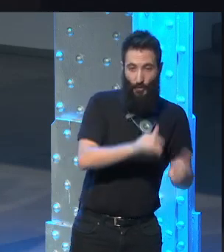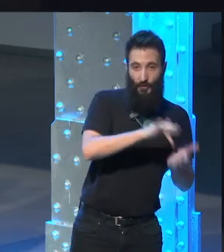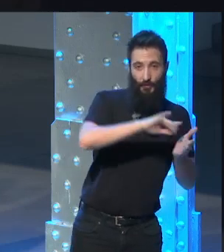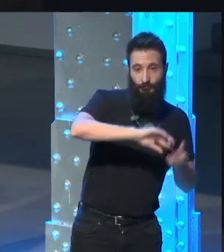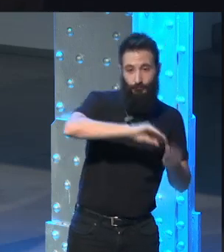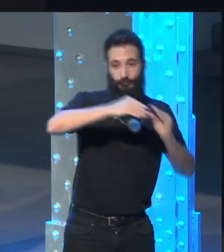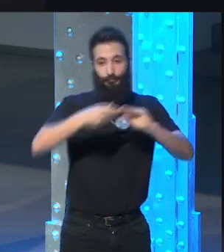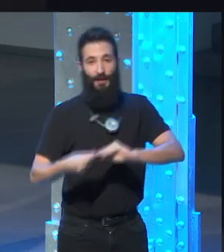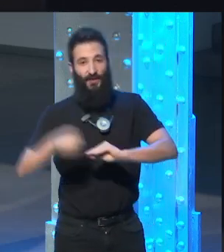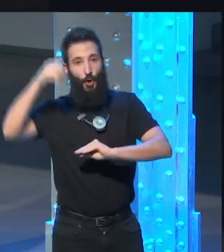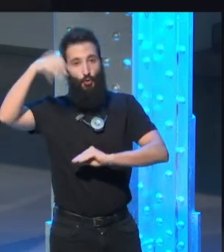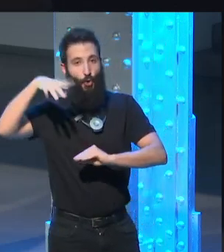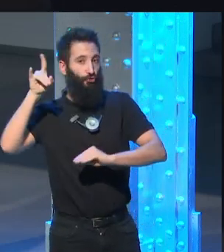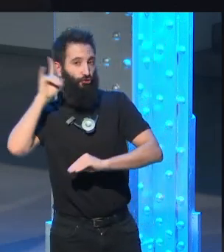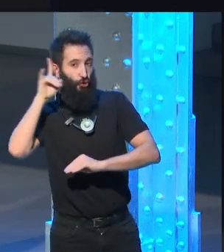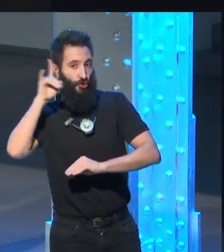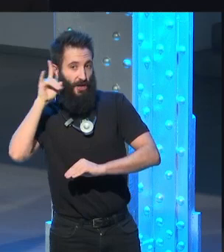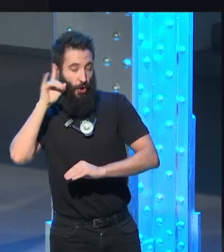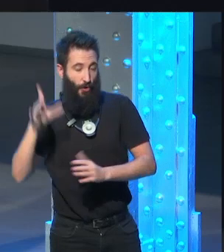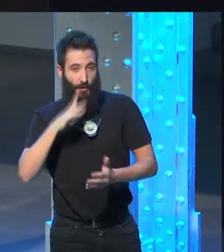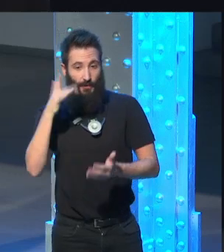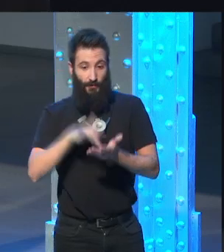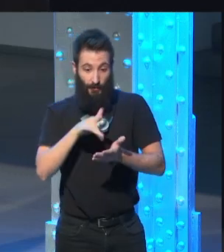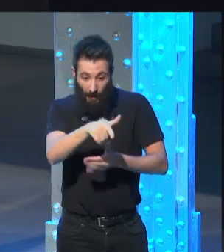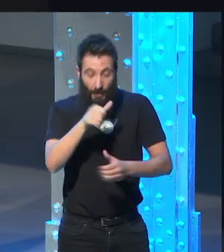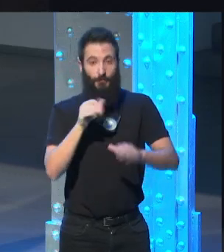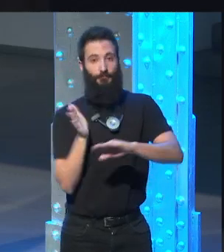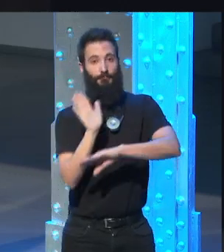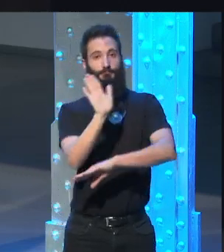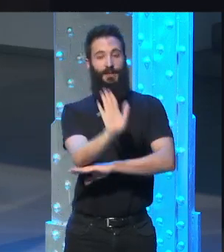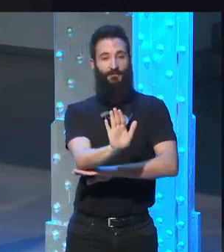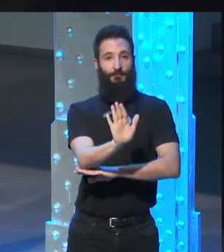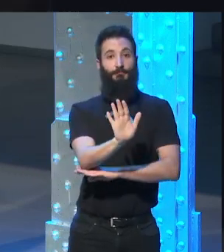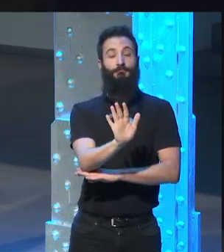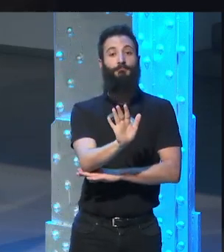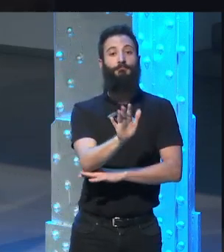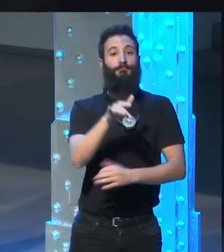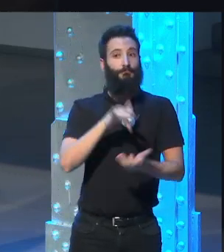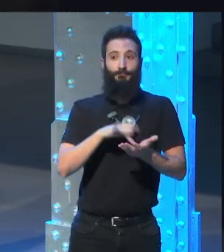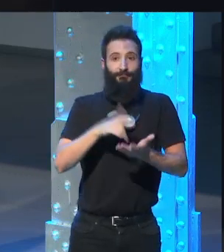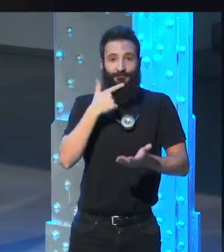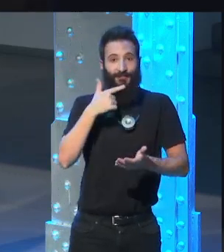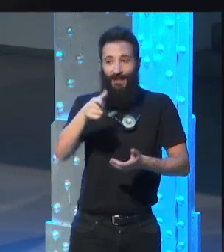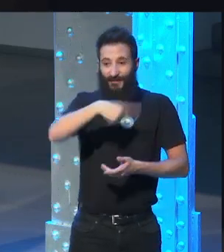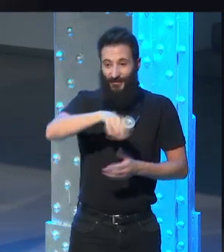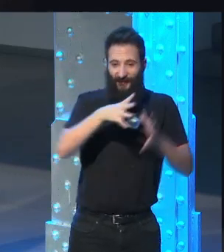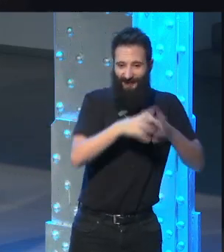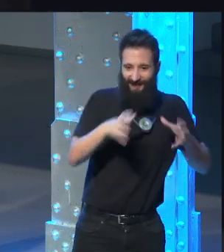en luz y en sonido. De ahí lo presentamos. Y luego ya, yo creo que te